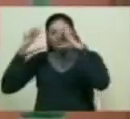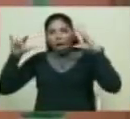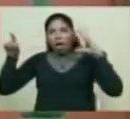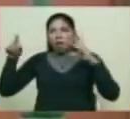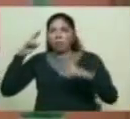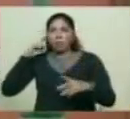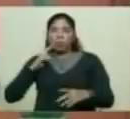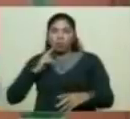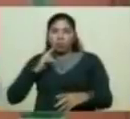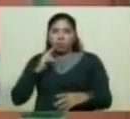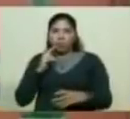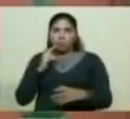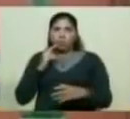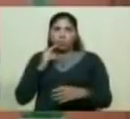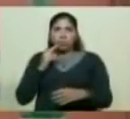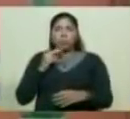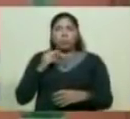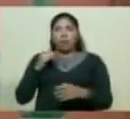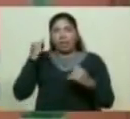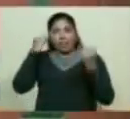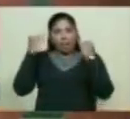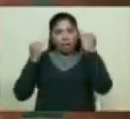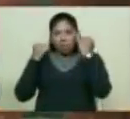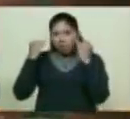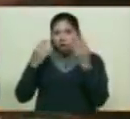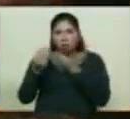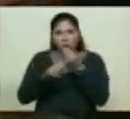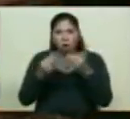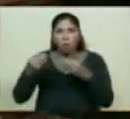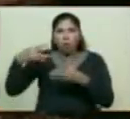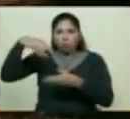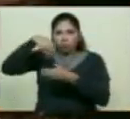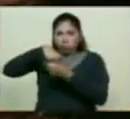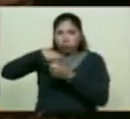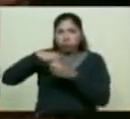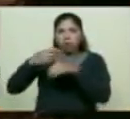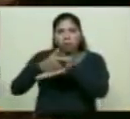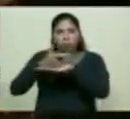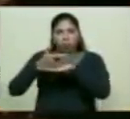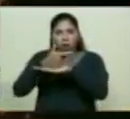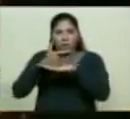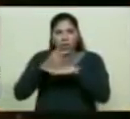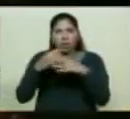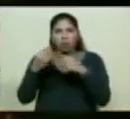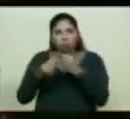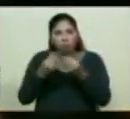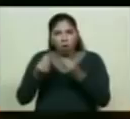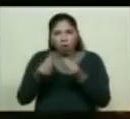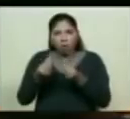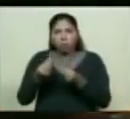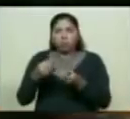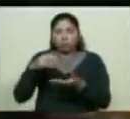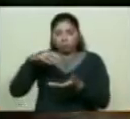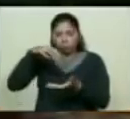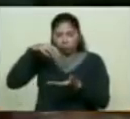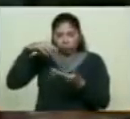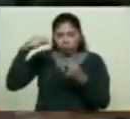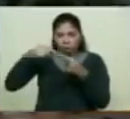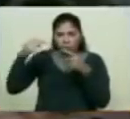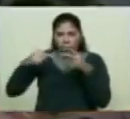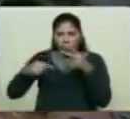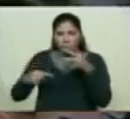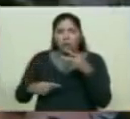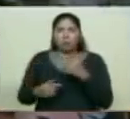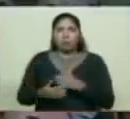su visión de lo que debía ser la estructura del estado luego de haber roto las cadenas de la presión colonial